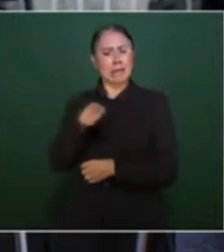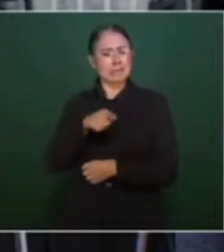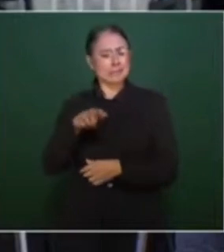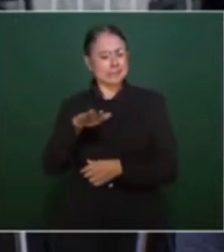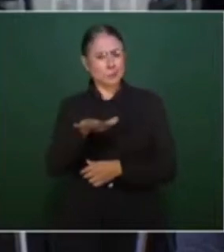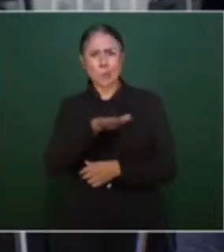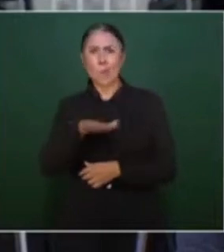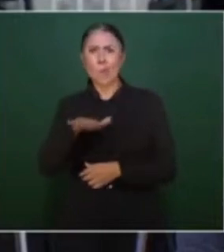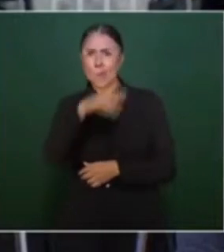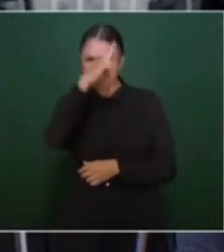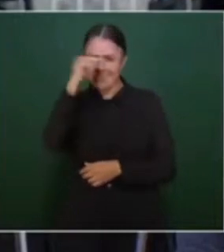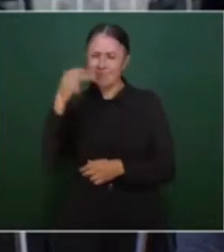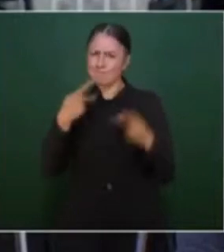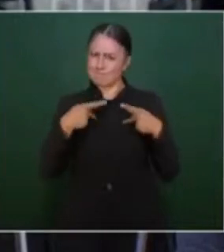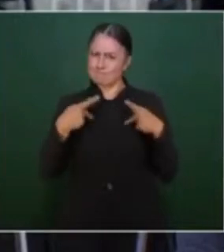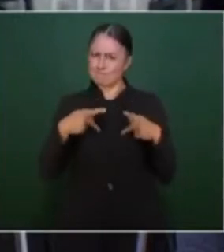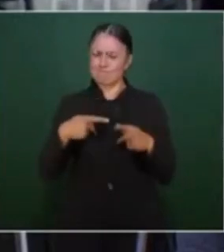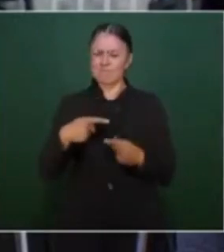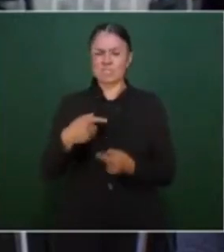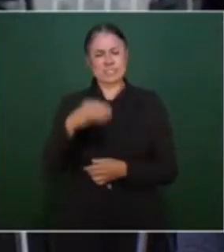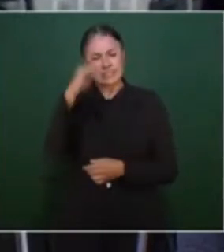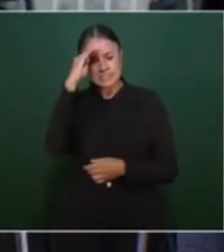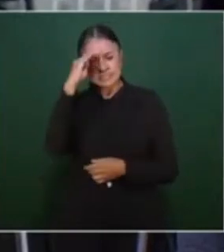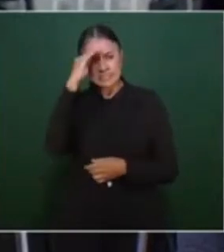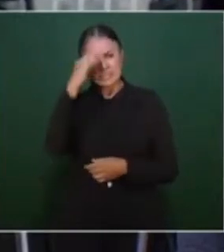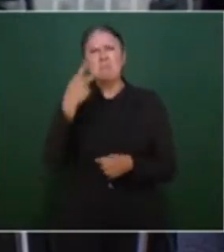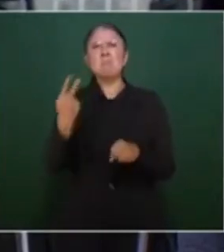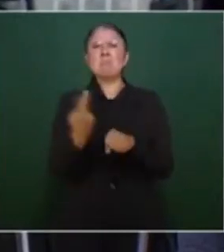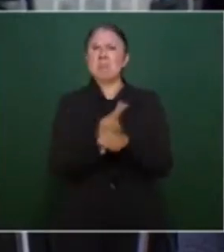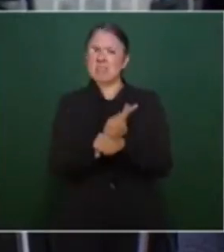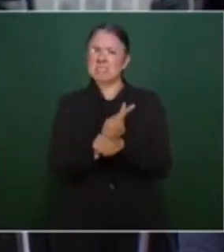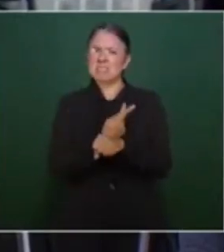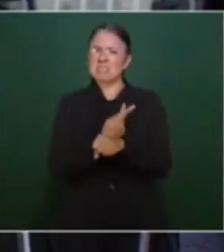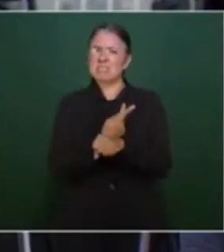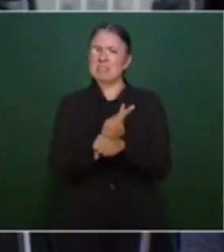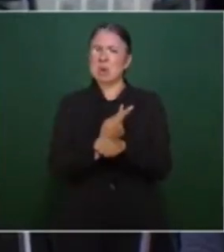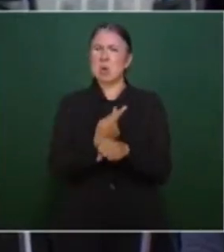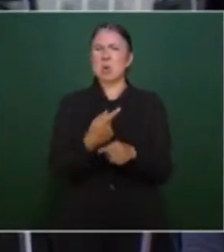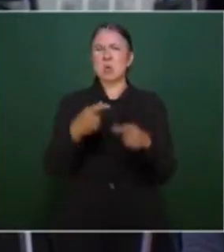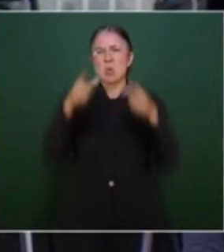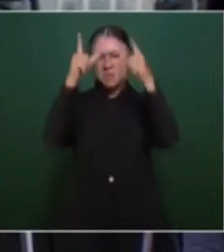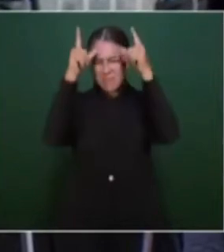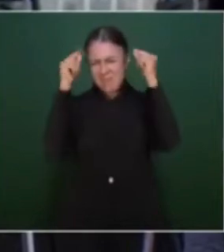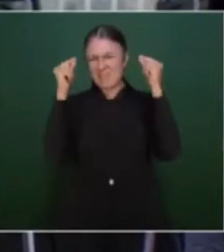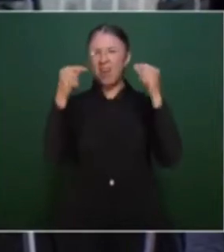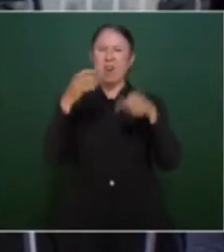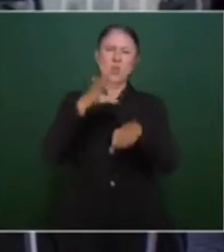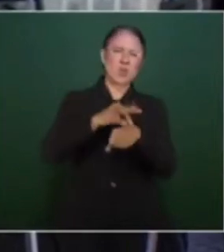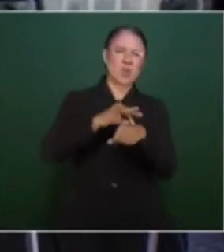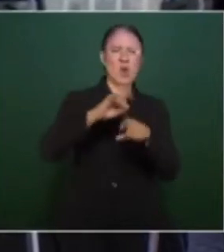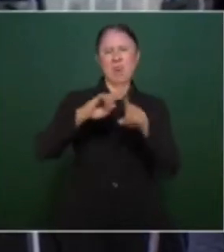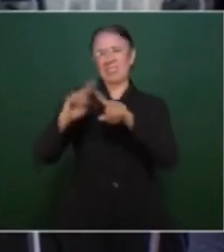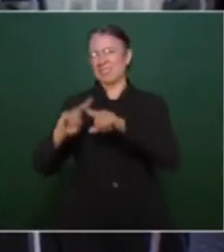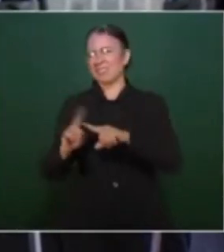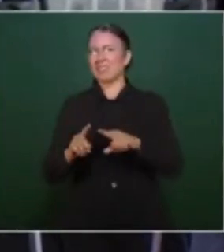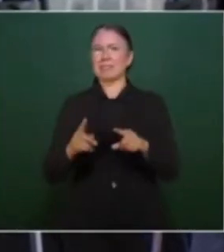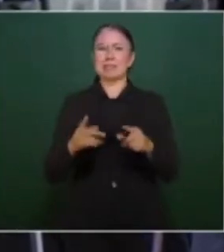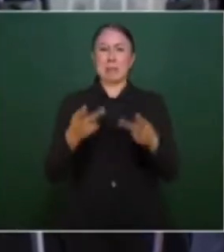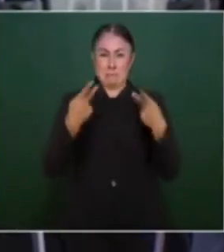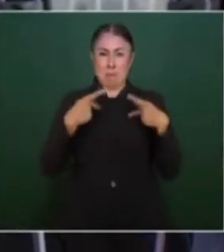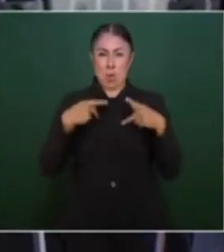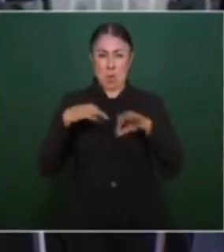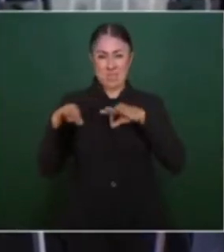a pasar con los trabajadores de la salud aquí en Nayarit. ¿Se van a cambiar de